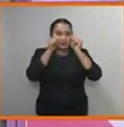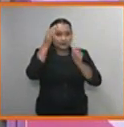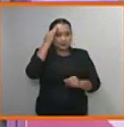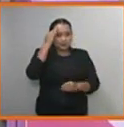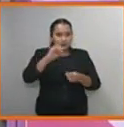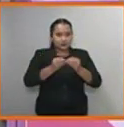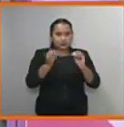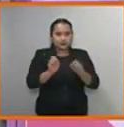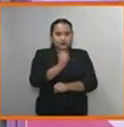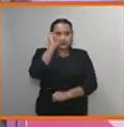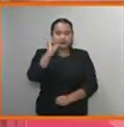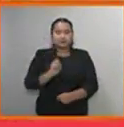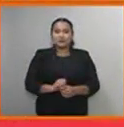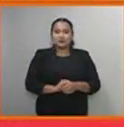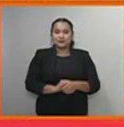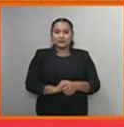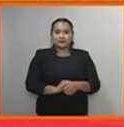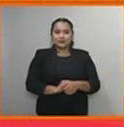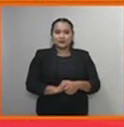número ganador.